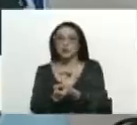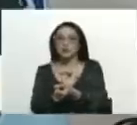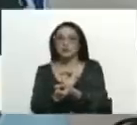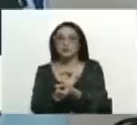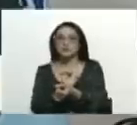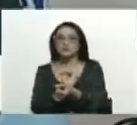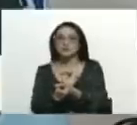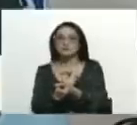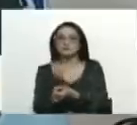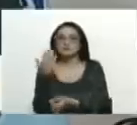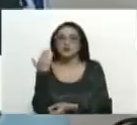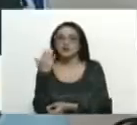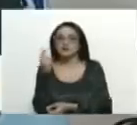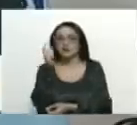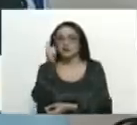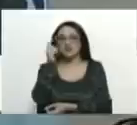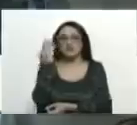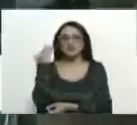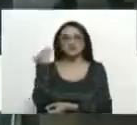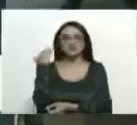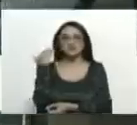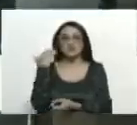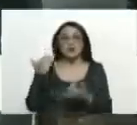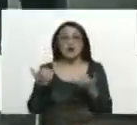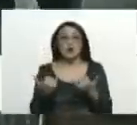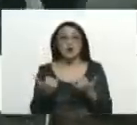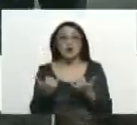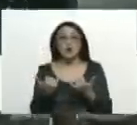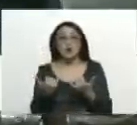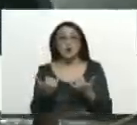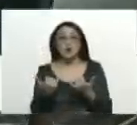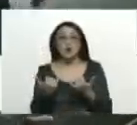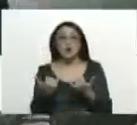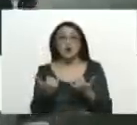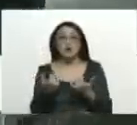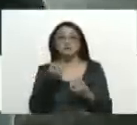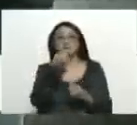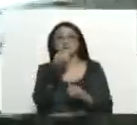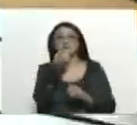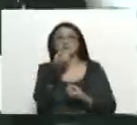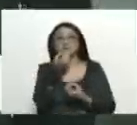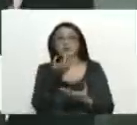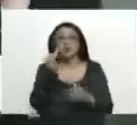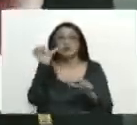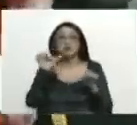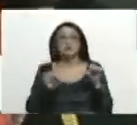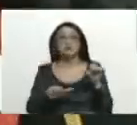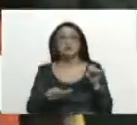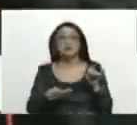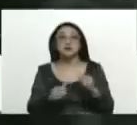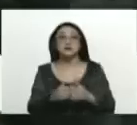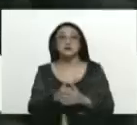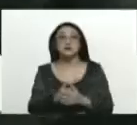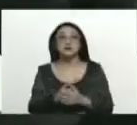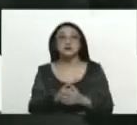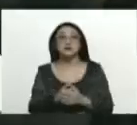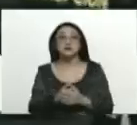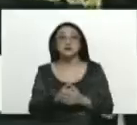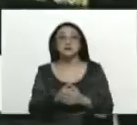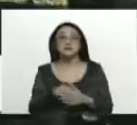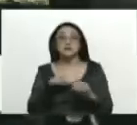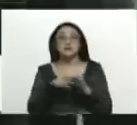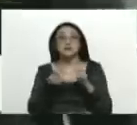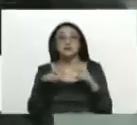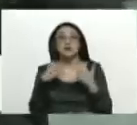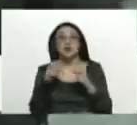Hace unos días atrás y hoy debo revelar hoy la audiencia de presentación